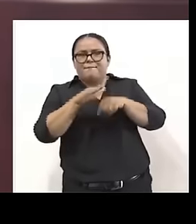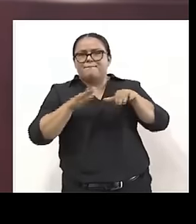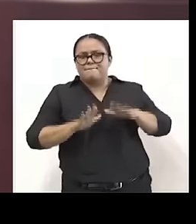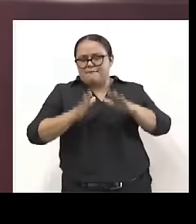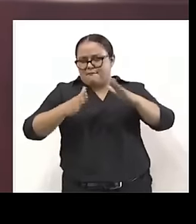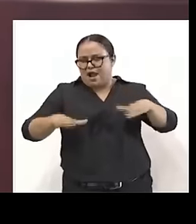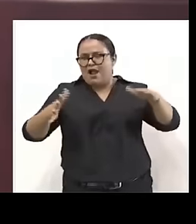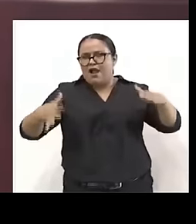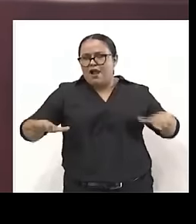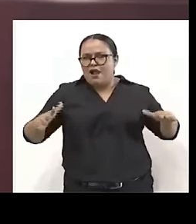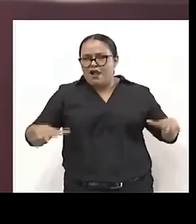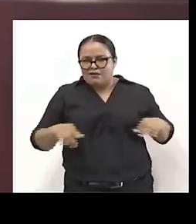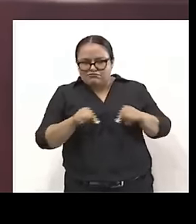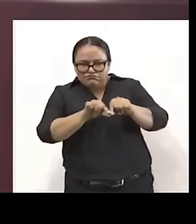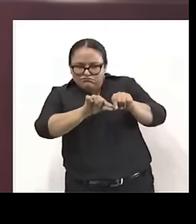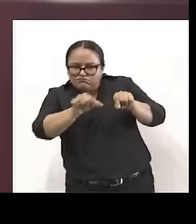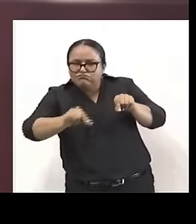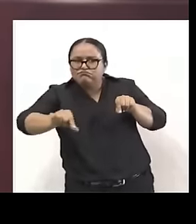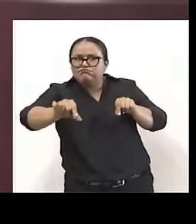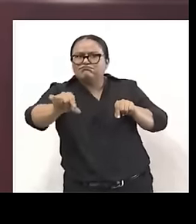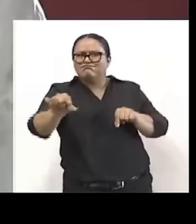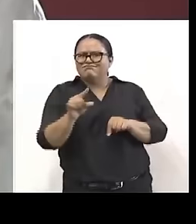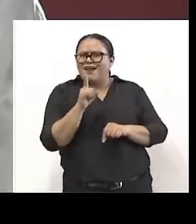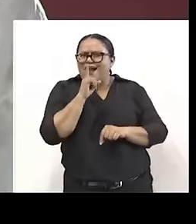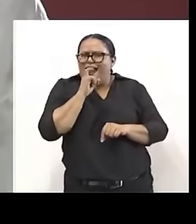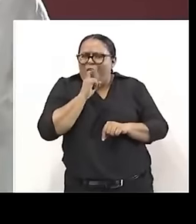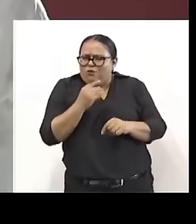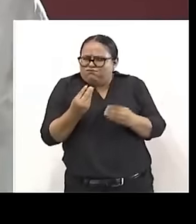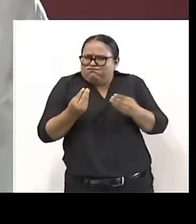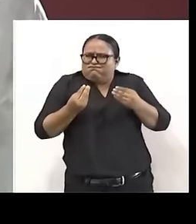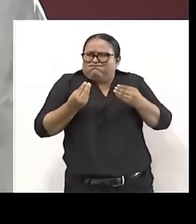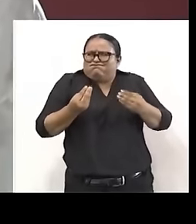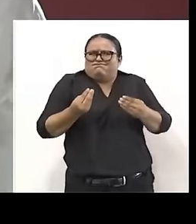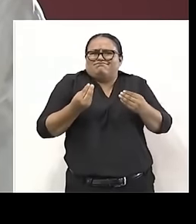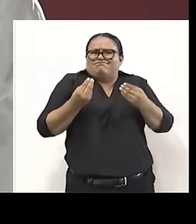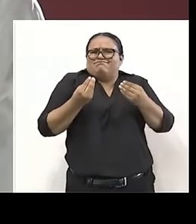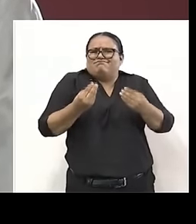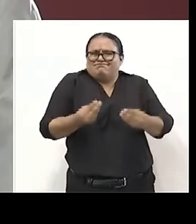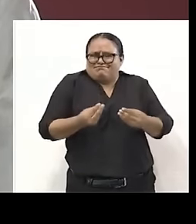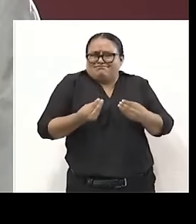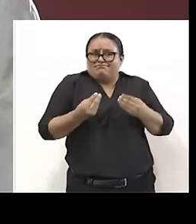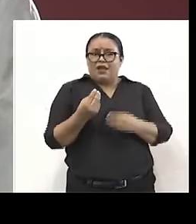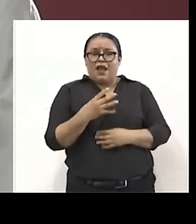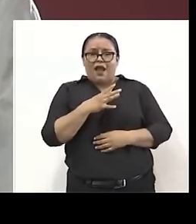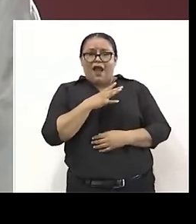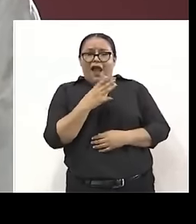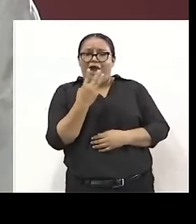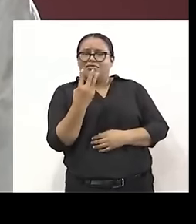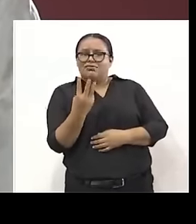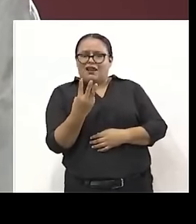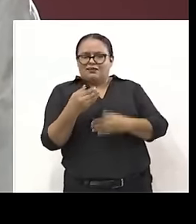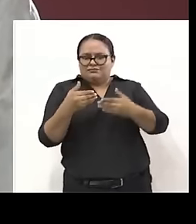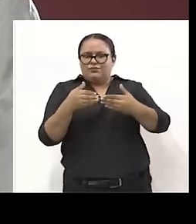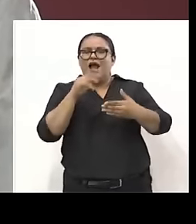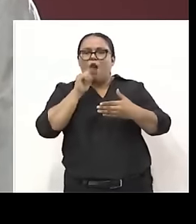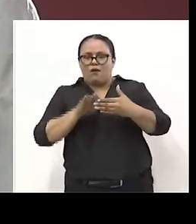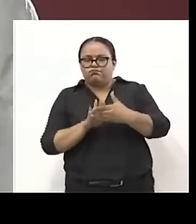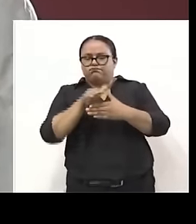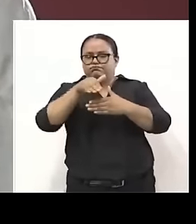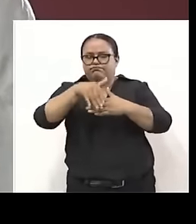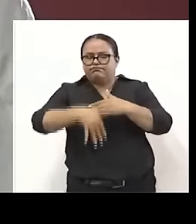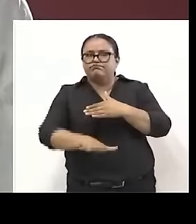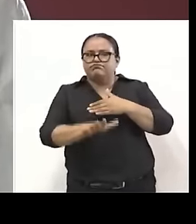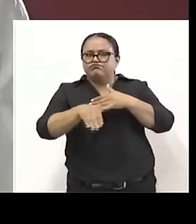eh fue algo tan importante ver esas mañaneras aquí en México porque era